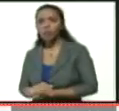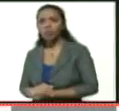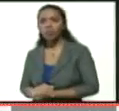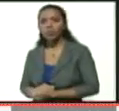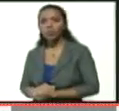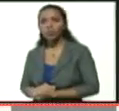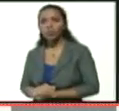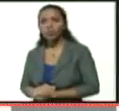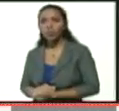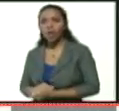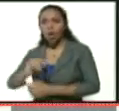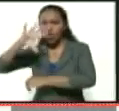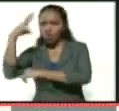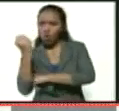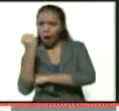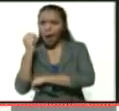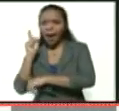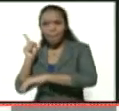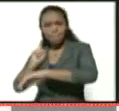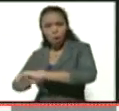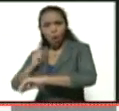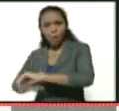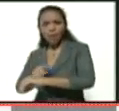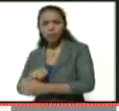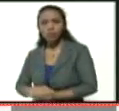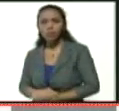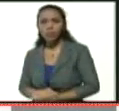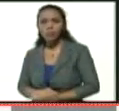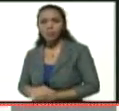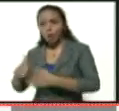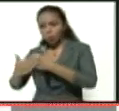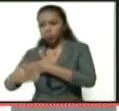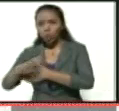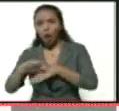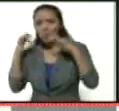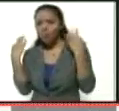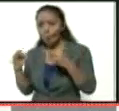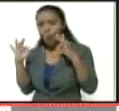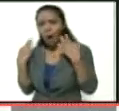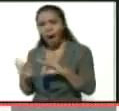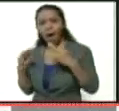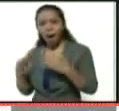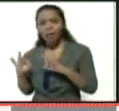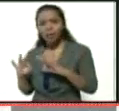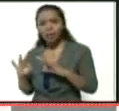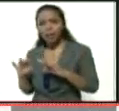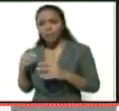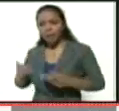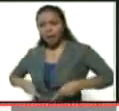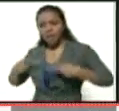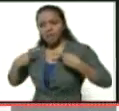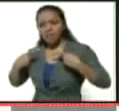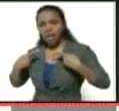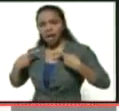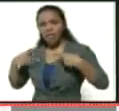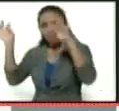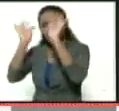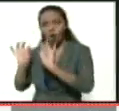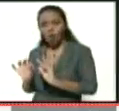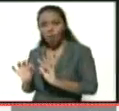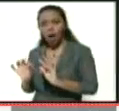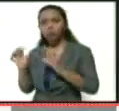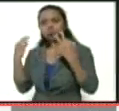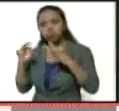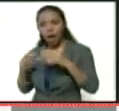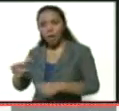podremos lograr en su momento pasar a la normalidad, a la normalización de la vida de manera relativa